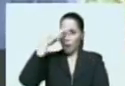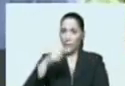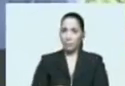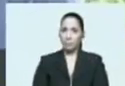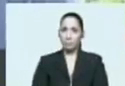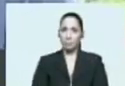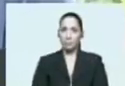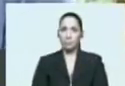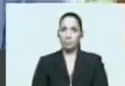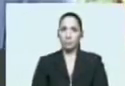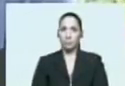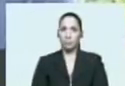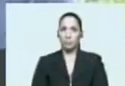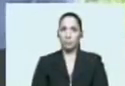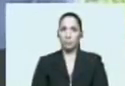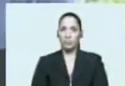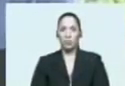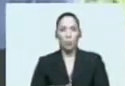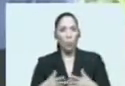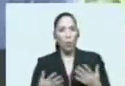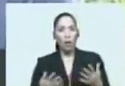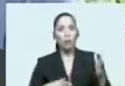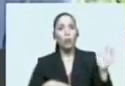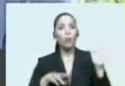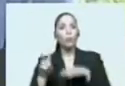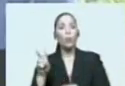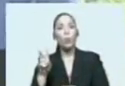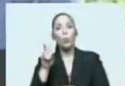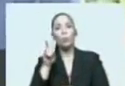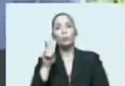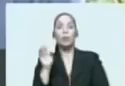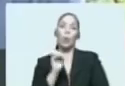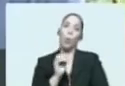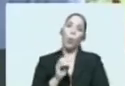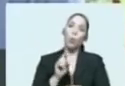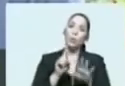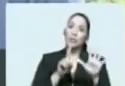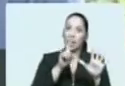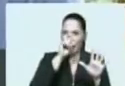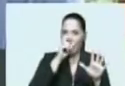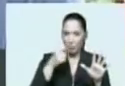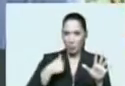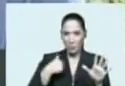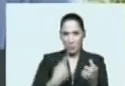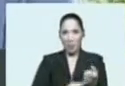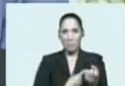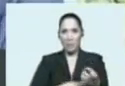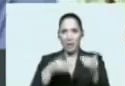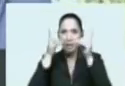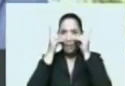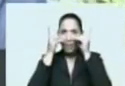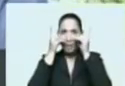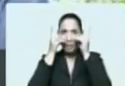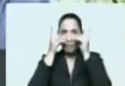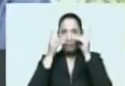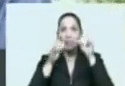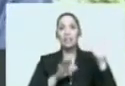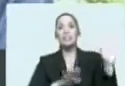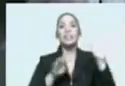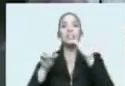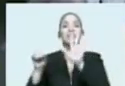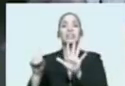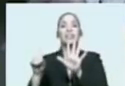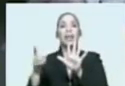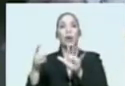cuando teníamos 12 seis años de el sí 16 alberto